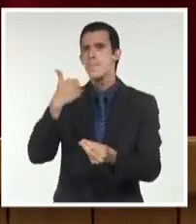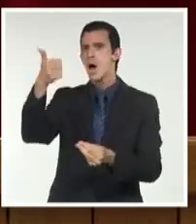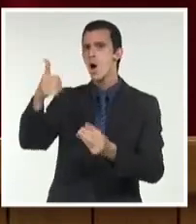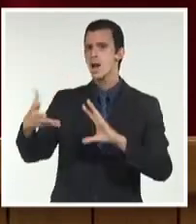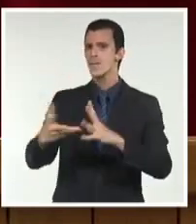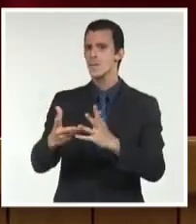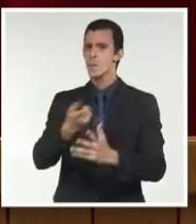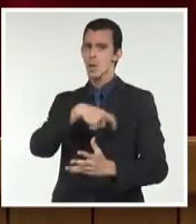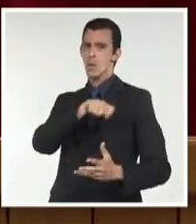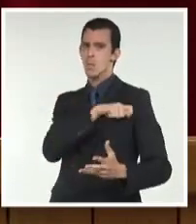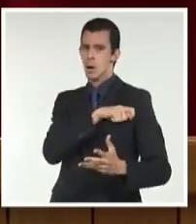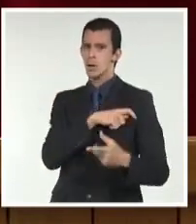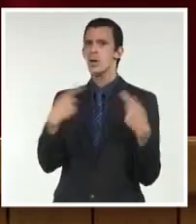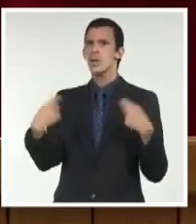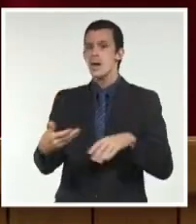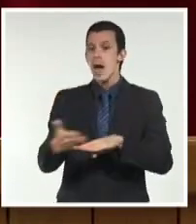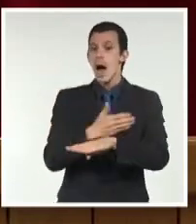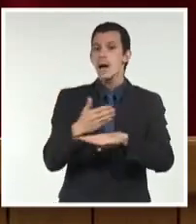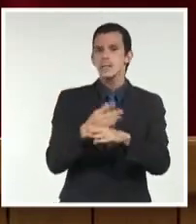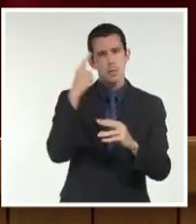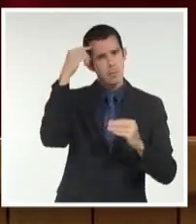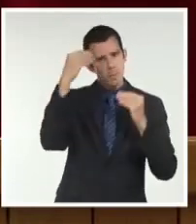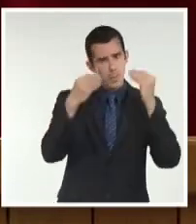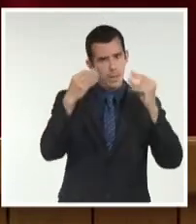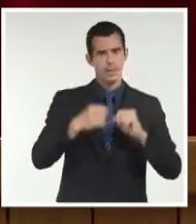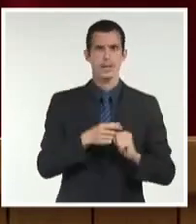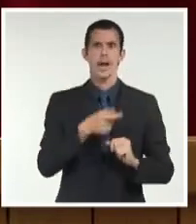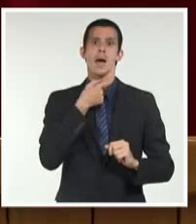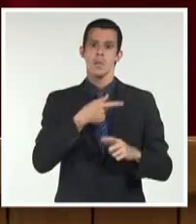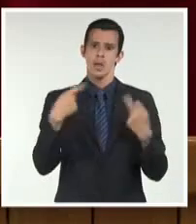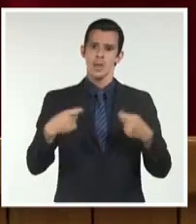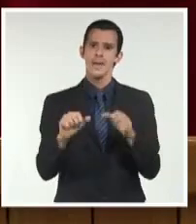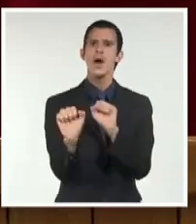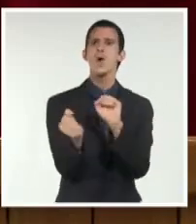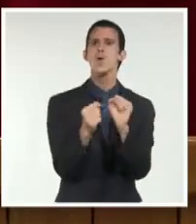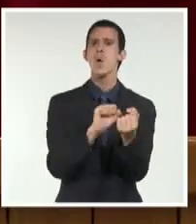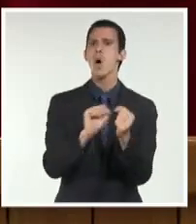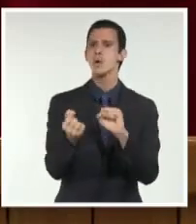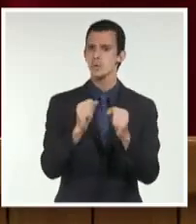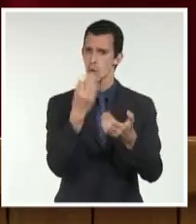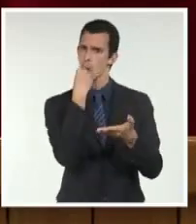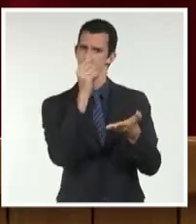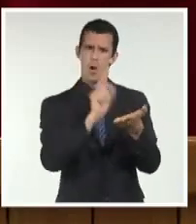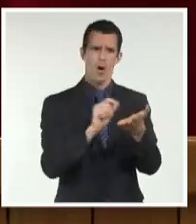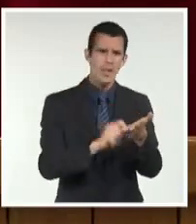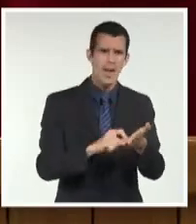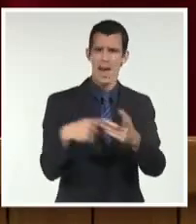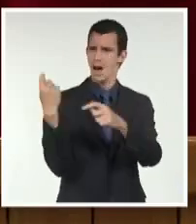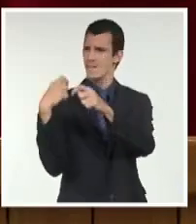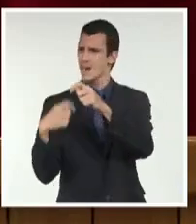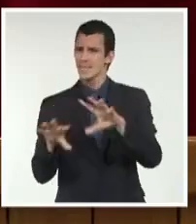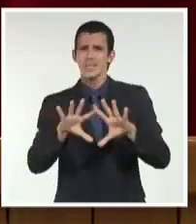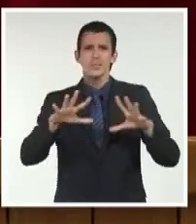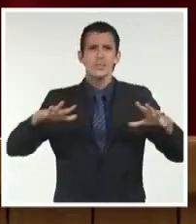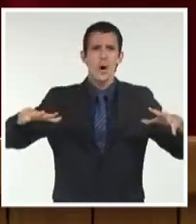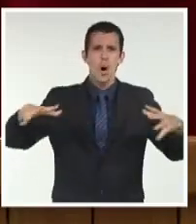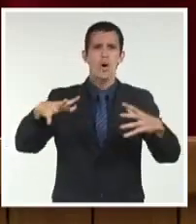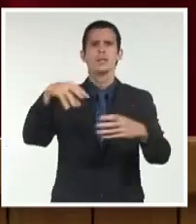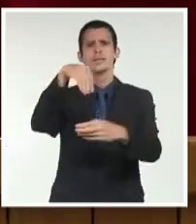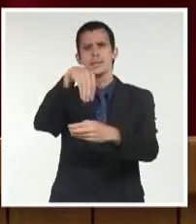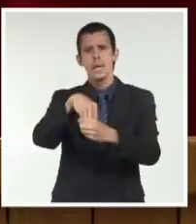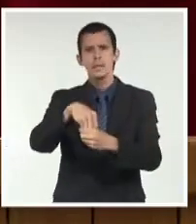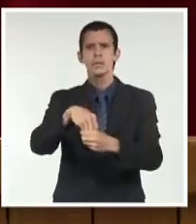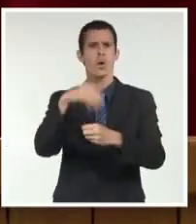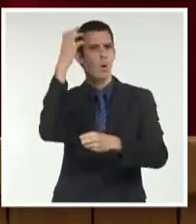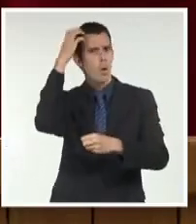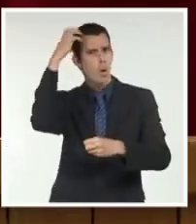popular de las fichas de costo, lo cual tiene que ser abordado desde la gestión de los gobiernos municipales. En